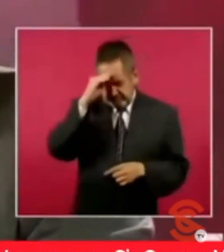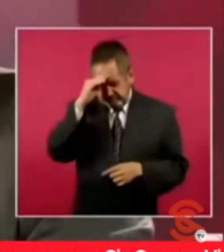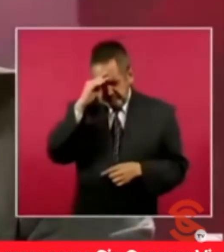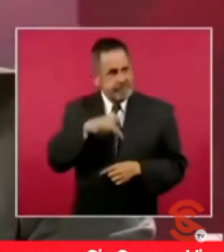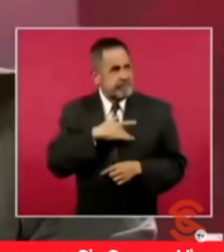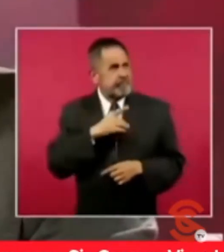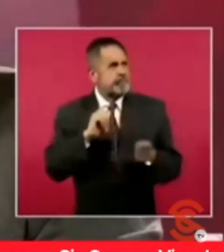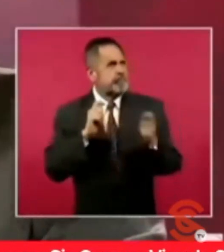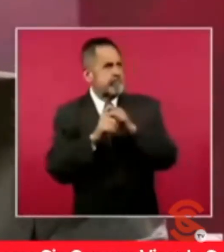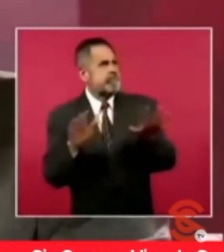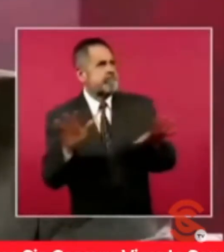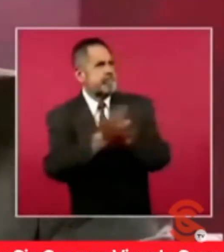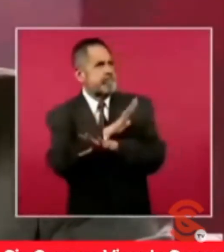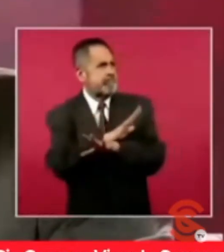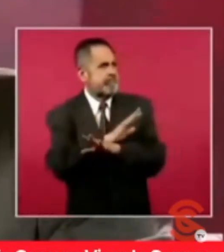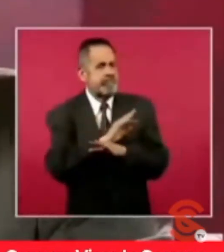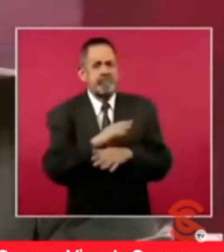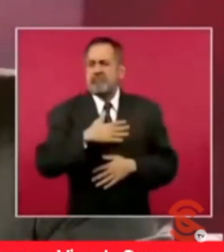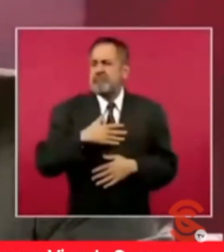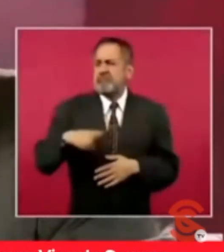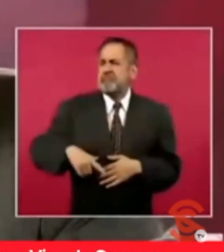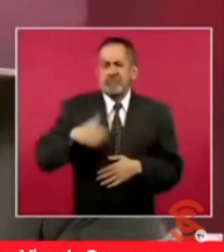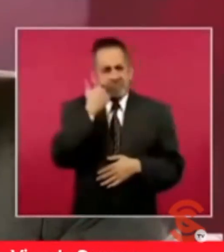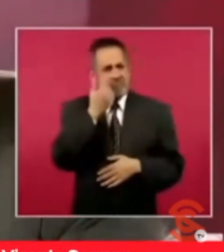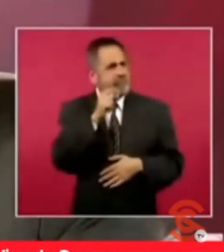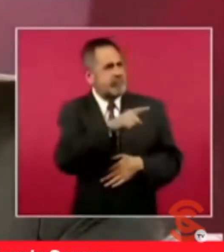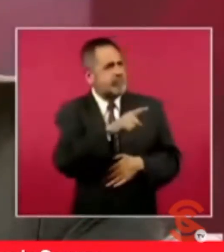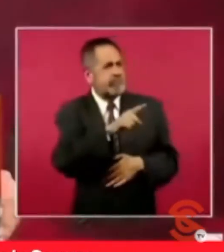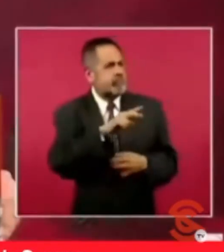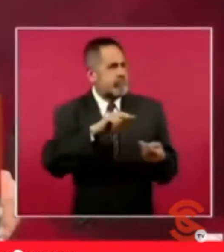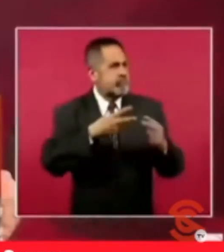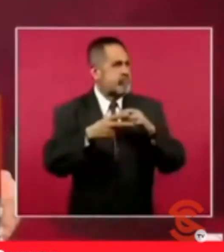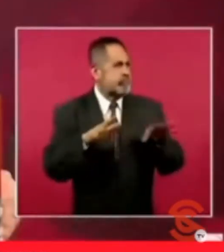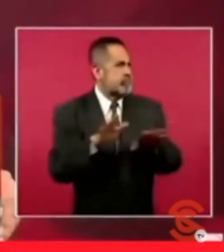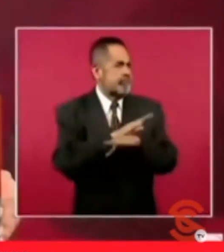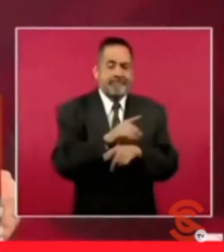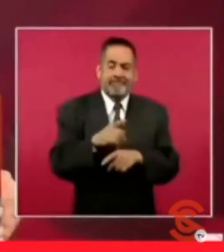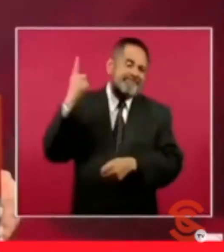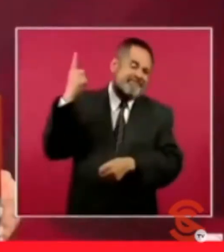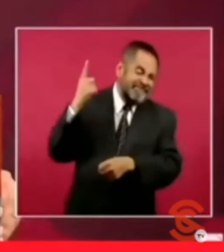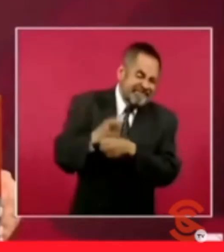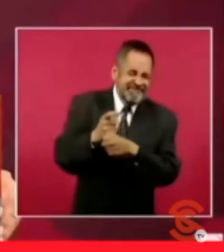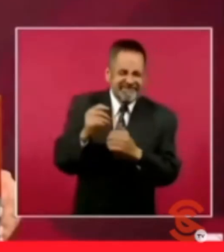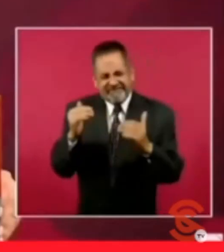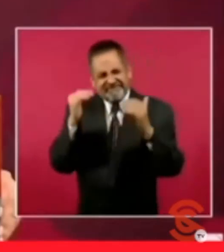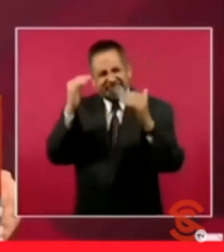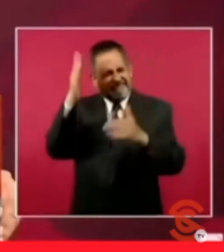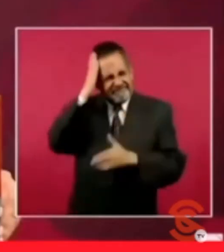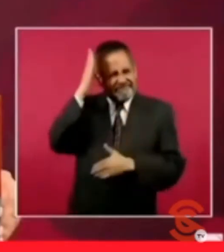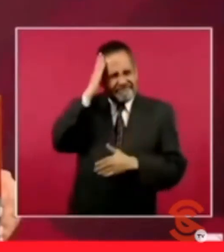momento el derecho de cambiar la forma de su gobierno. El pueblo es soberano.